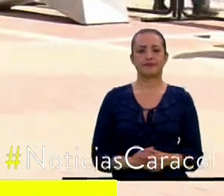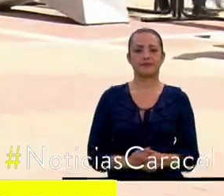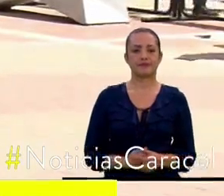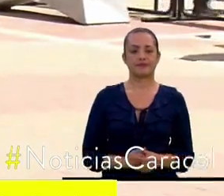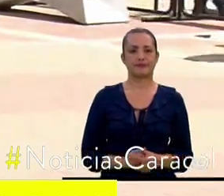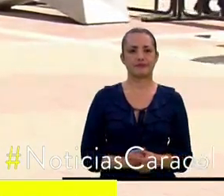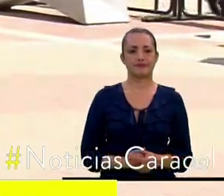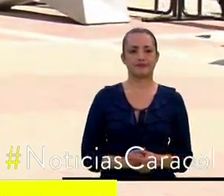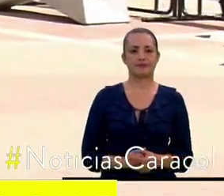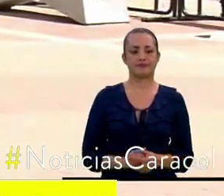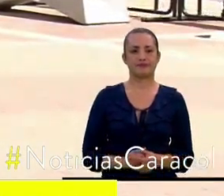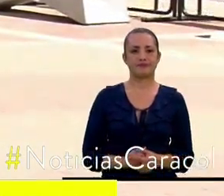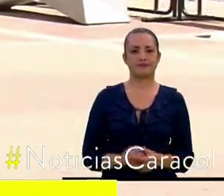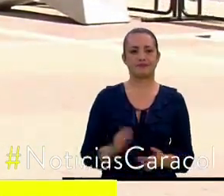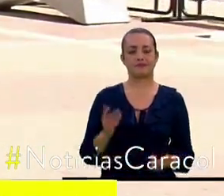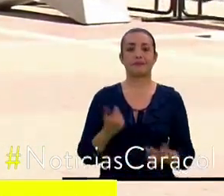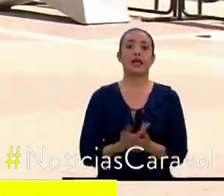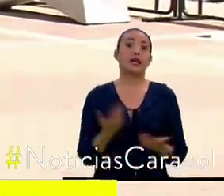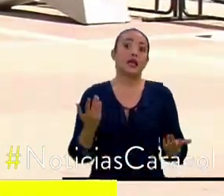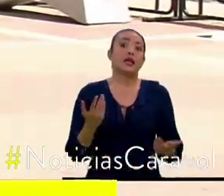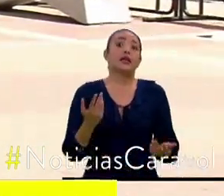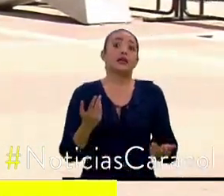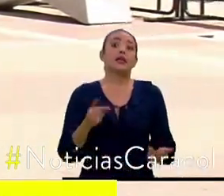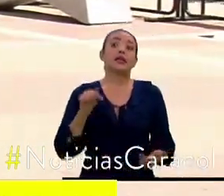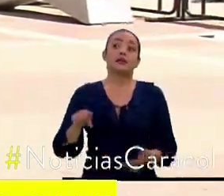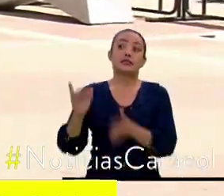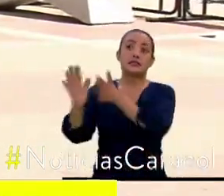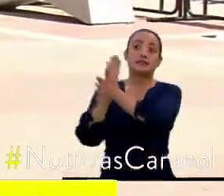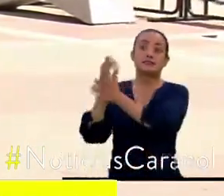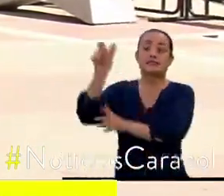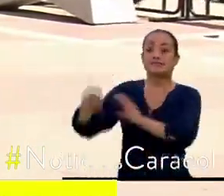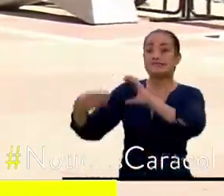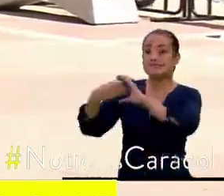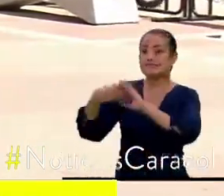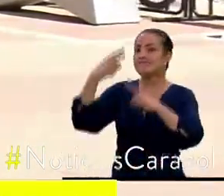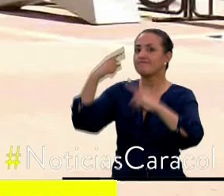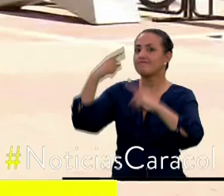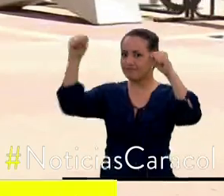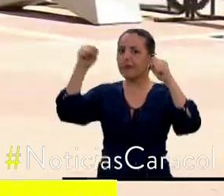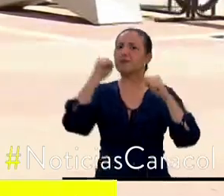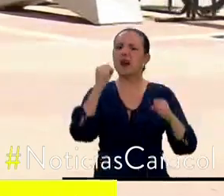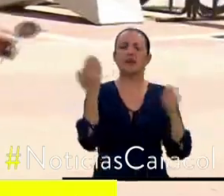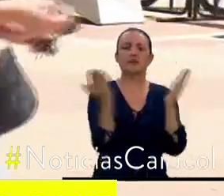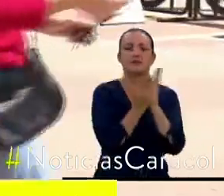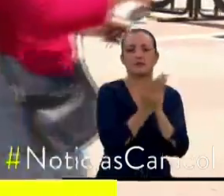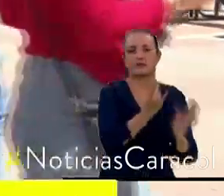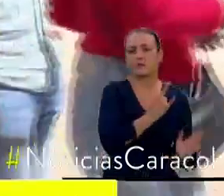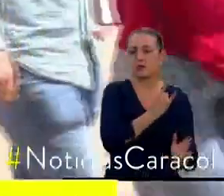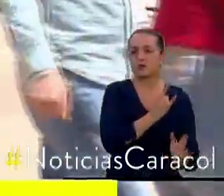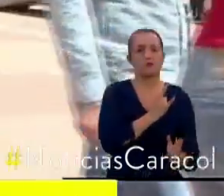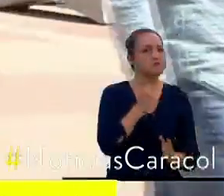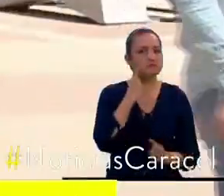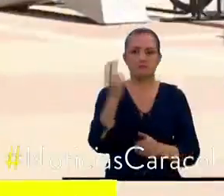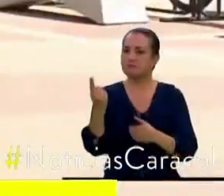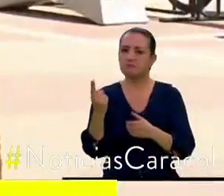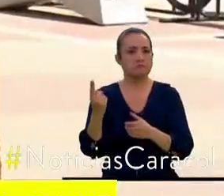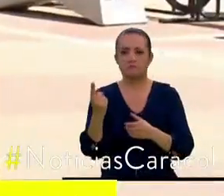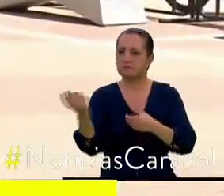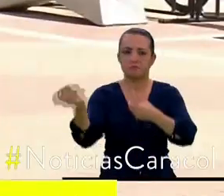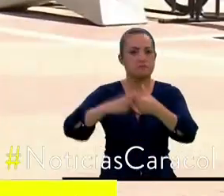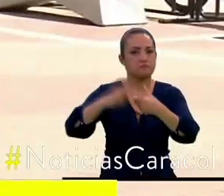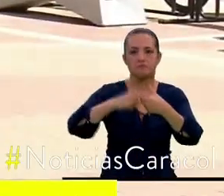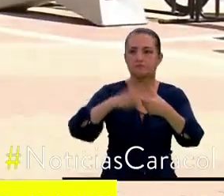Como lo escuchábamos, esta cifra da un panorama preocupante en lo que tiene que ver con la educación superior. No están habiendo inscripciones por parte de